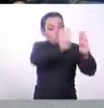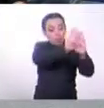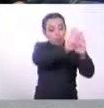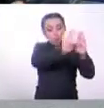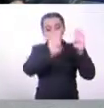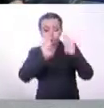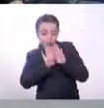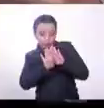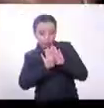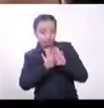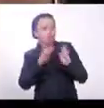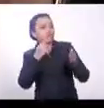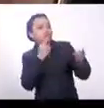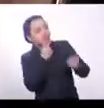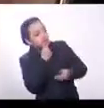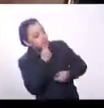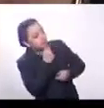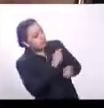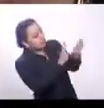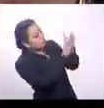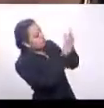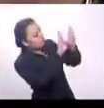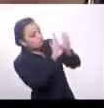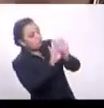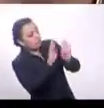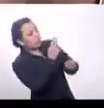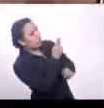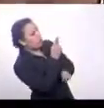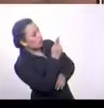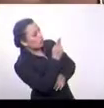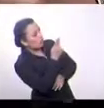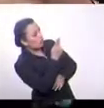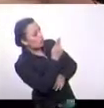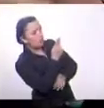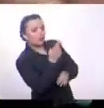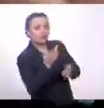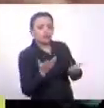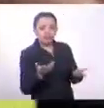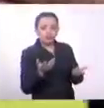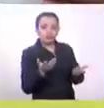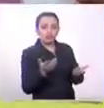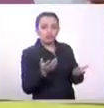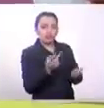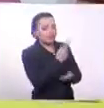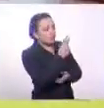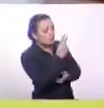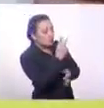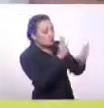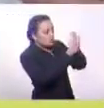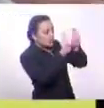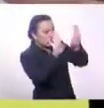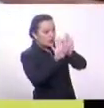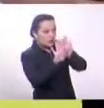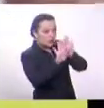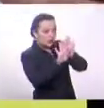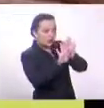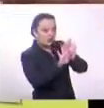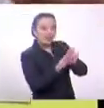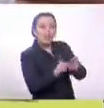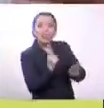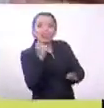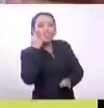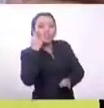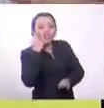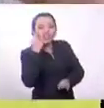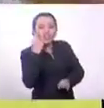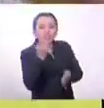¿Ves las 2 puertas? Sí, entonces, ahí, él- ¿qué pasó, Luis? y entonces él se quedó, wow, ¿para dónde? ¿Y para